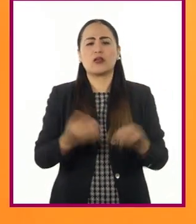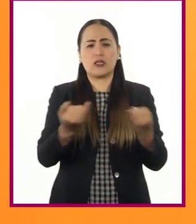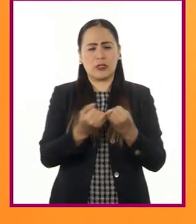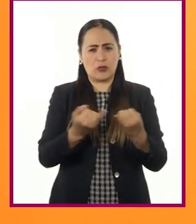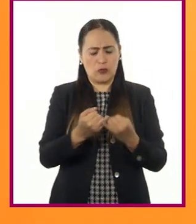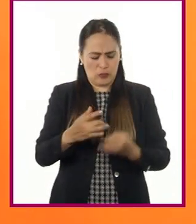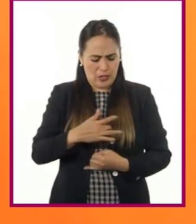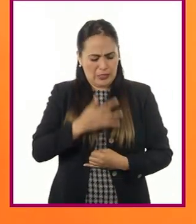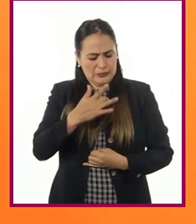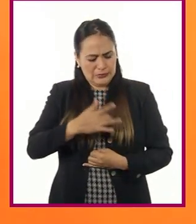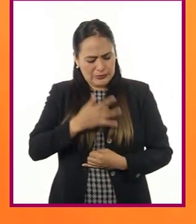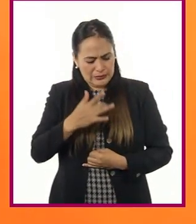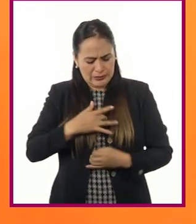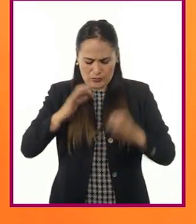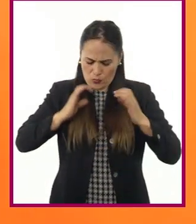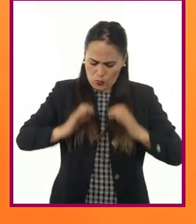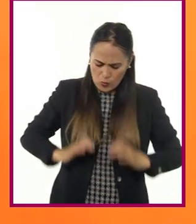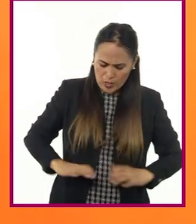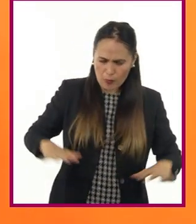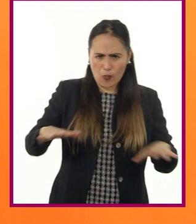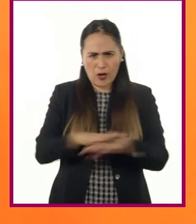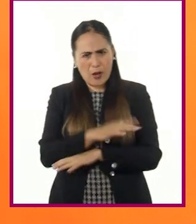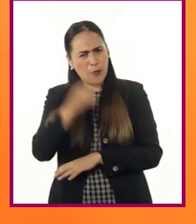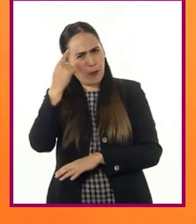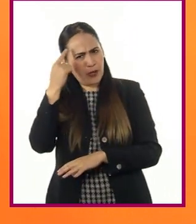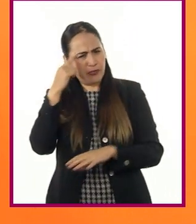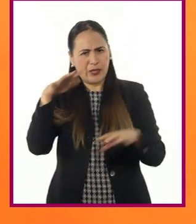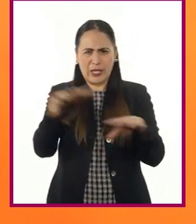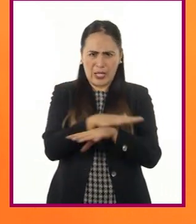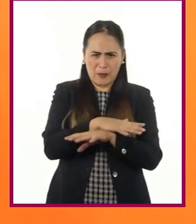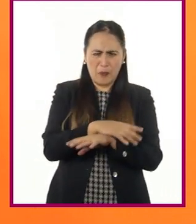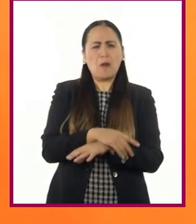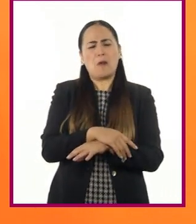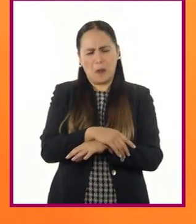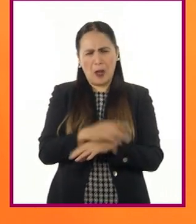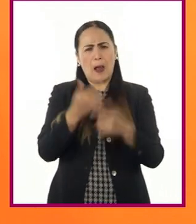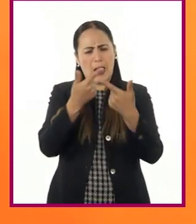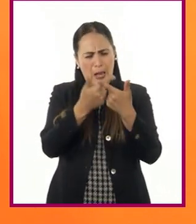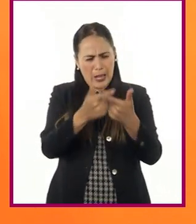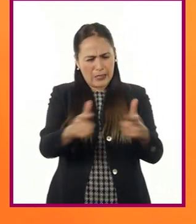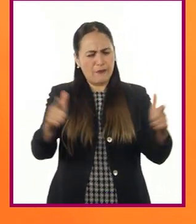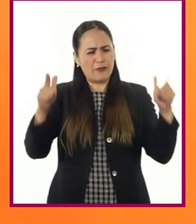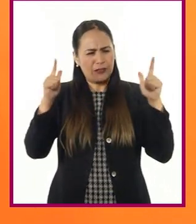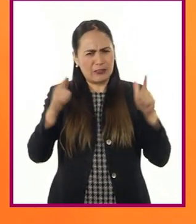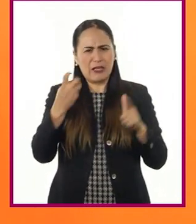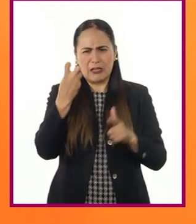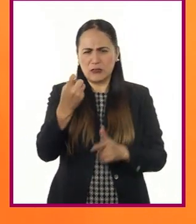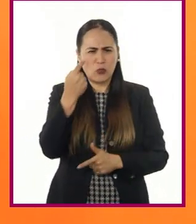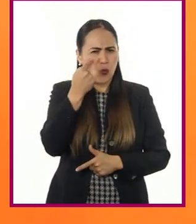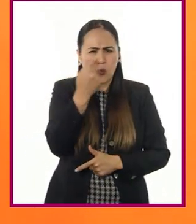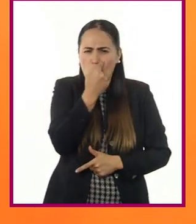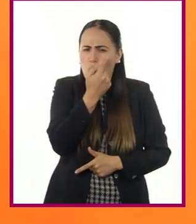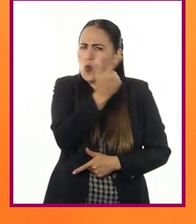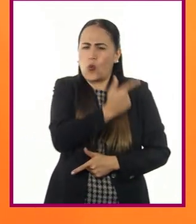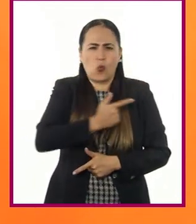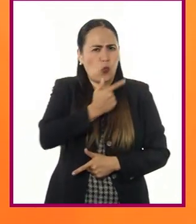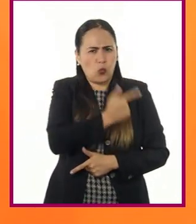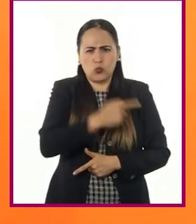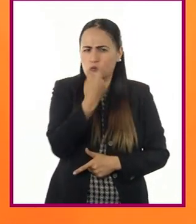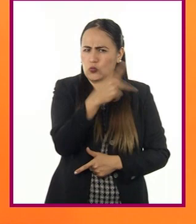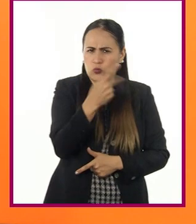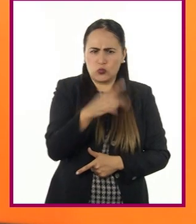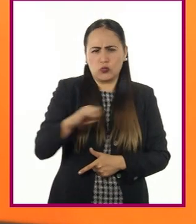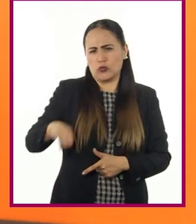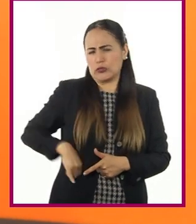emocional y el físico, y la libertad les posibilitan que lo hagan desde sus preferencias, intereses